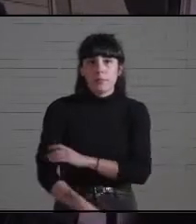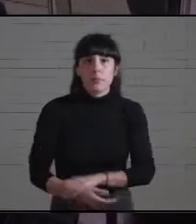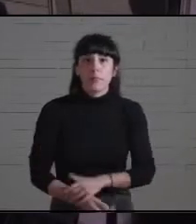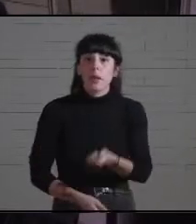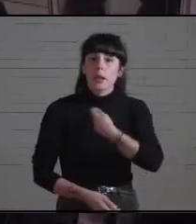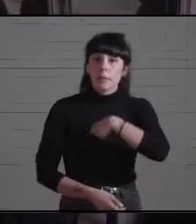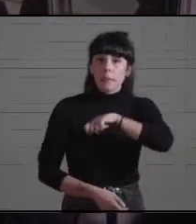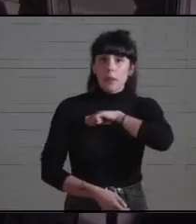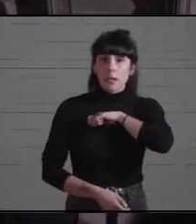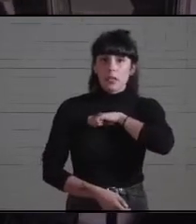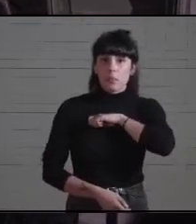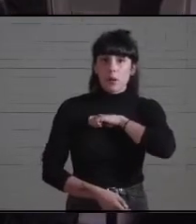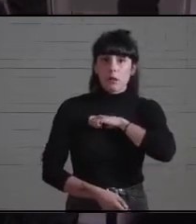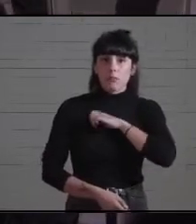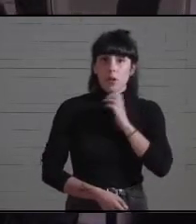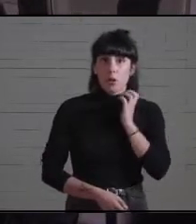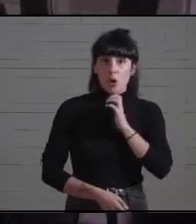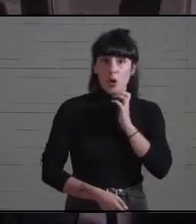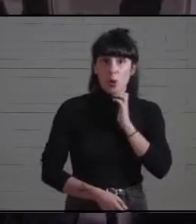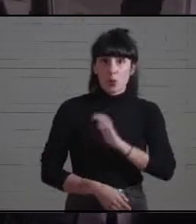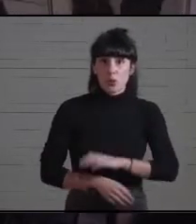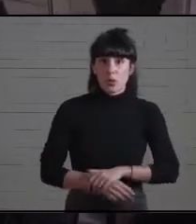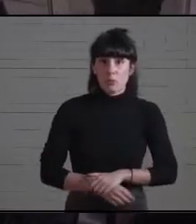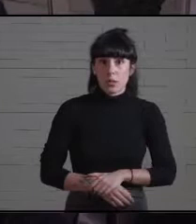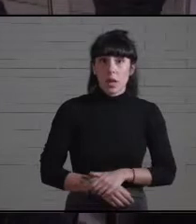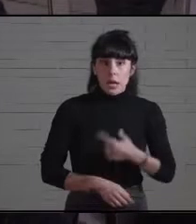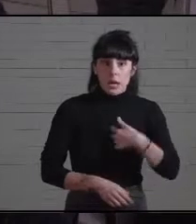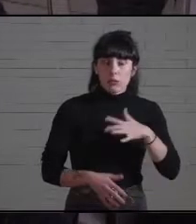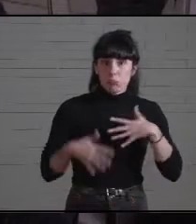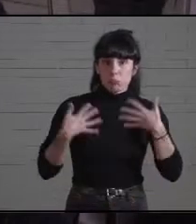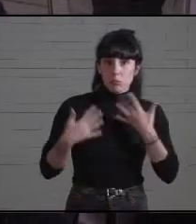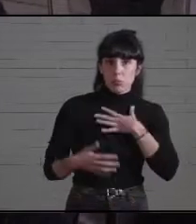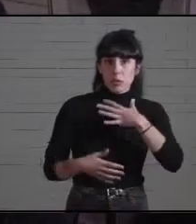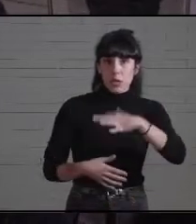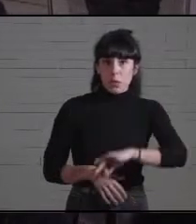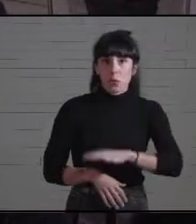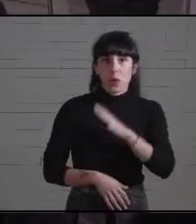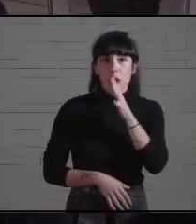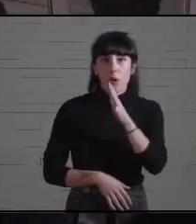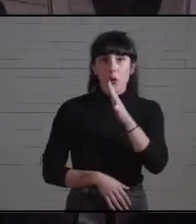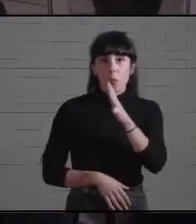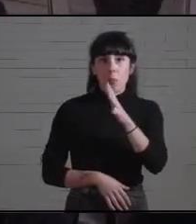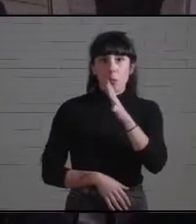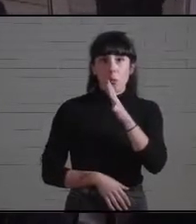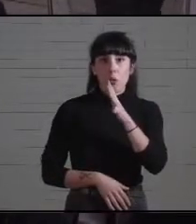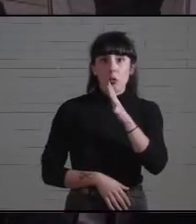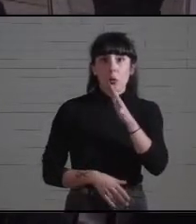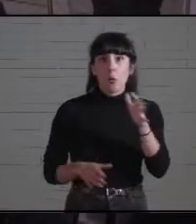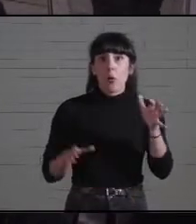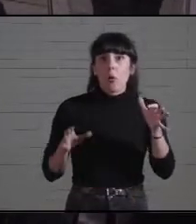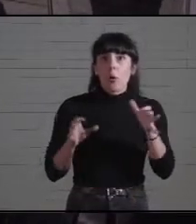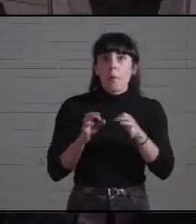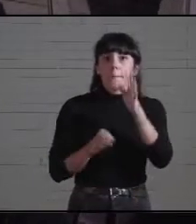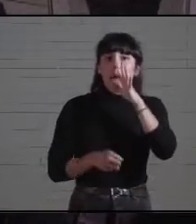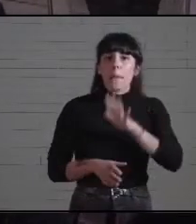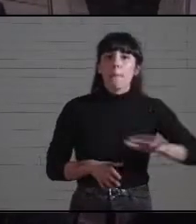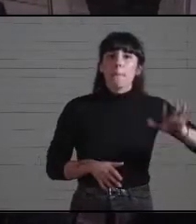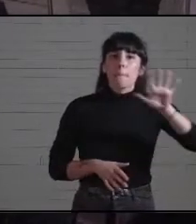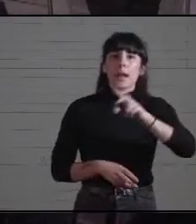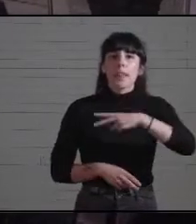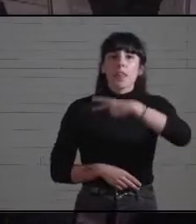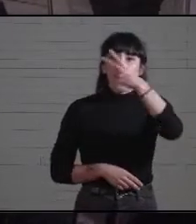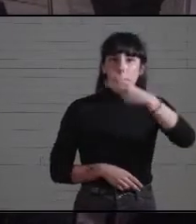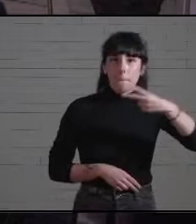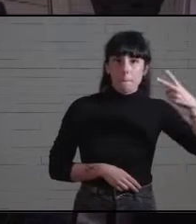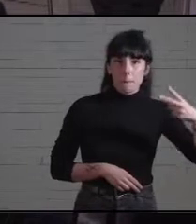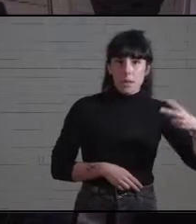España, curiosamente, esto sorprende, se parece a los países escandinavos porque